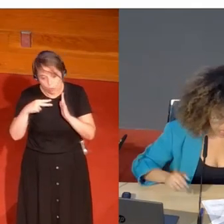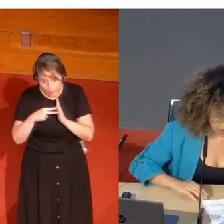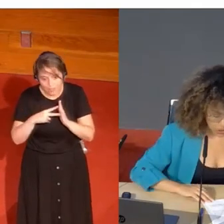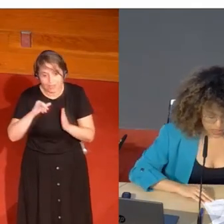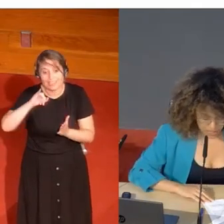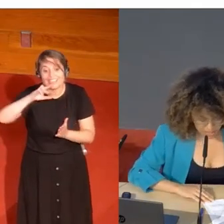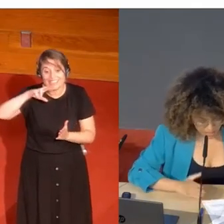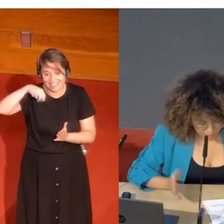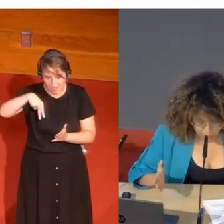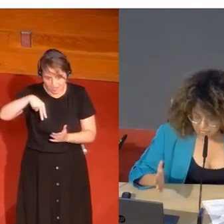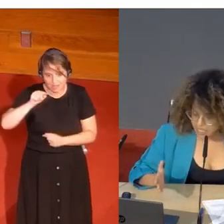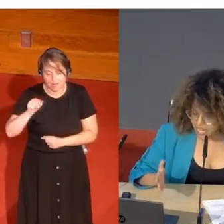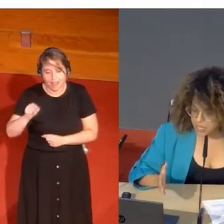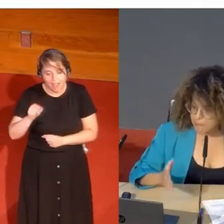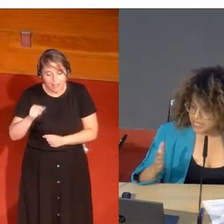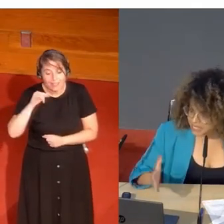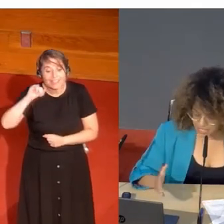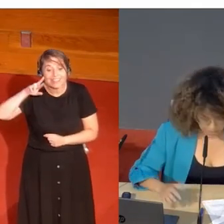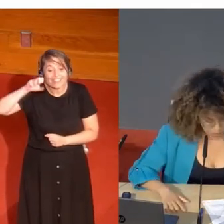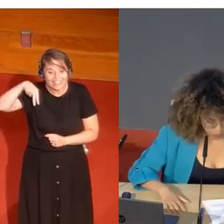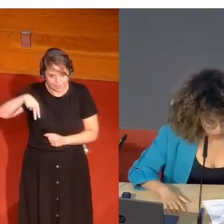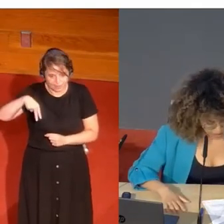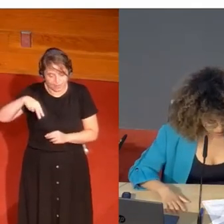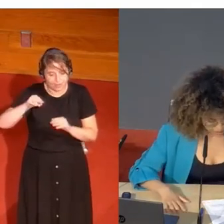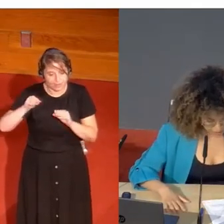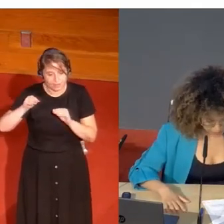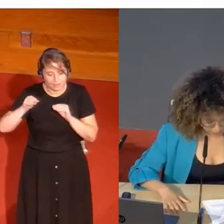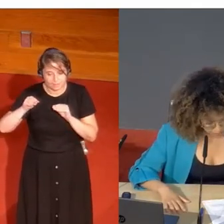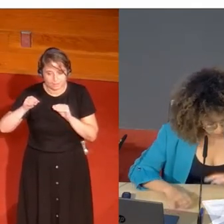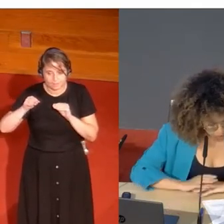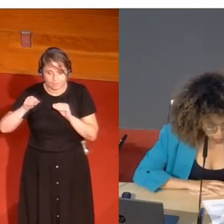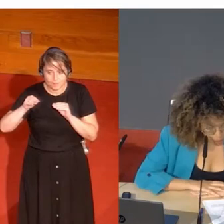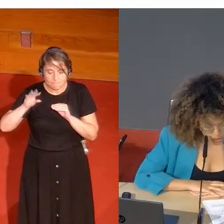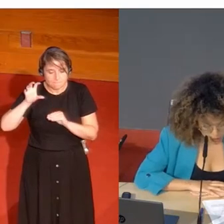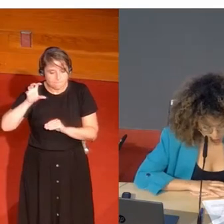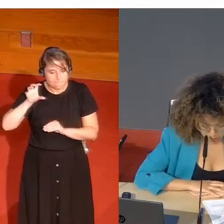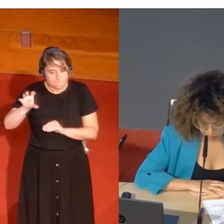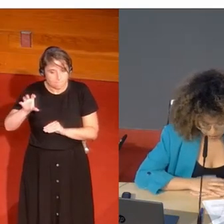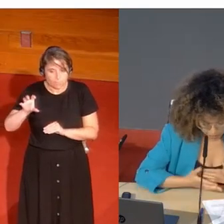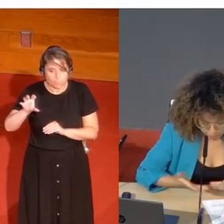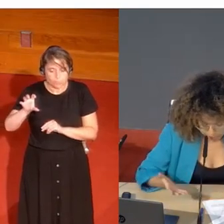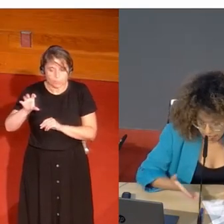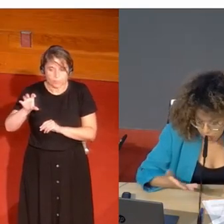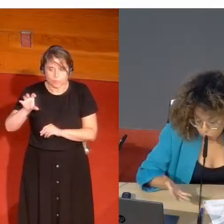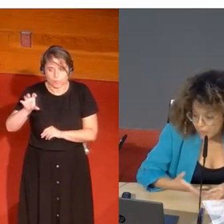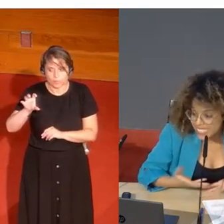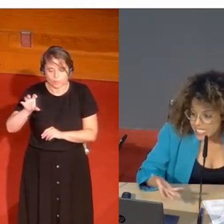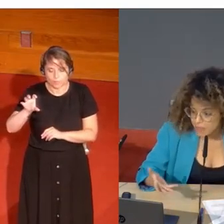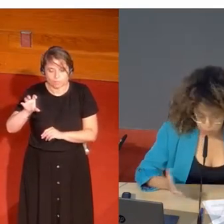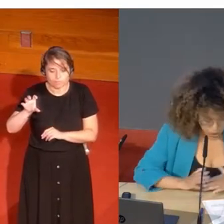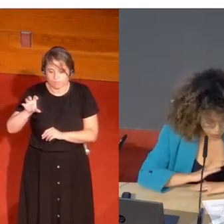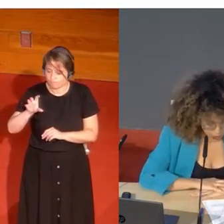Irán donde desgraciadamente Irán mantiene una e una posición eh